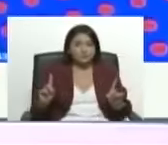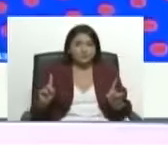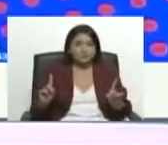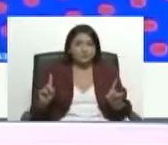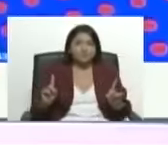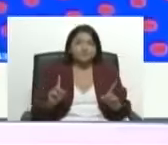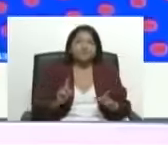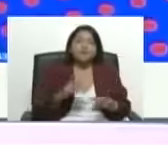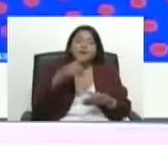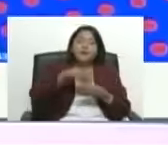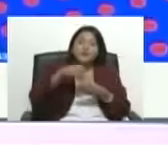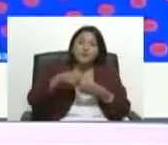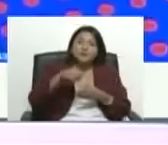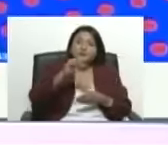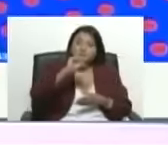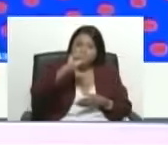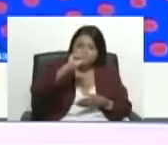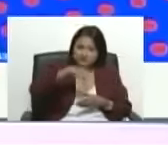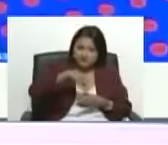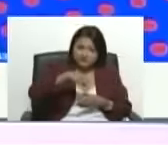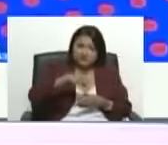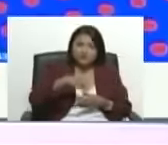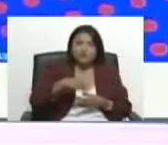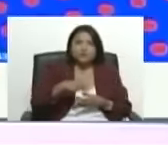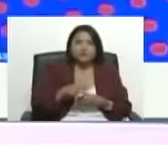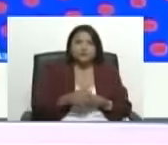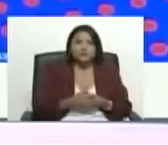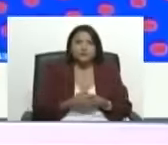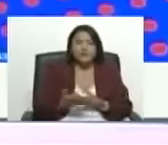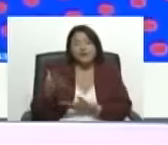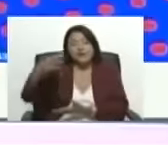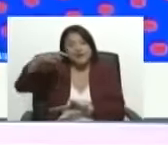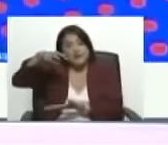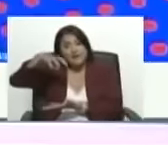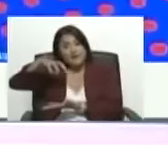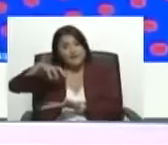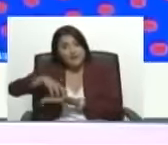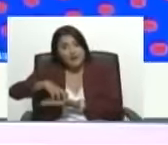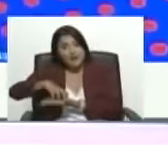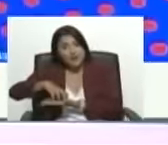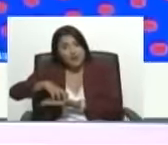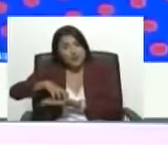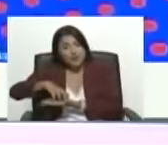voto afirmativo para que ingrese el nuevo Estado de Guyana en esta organización